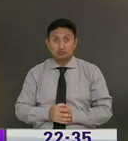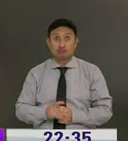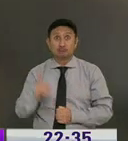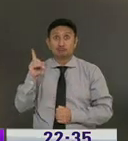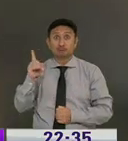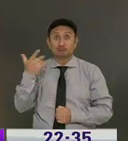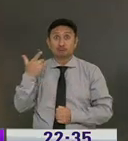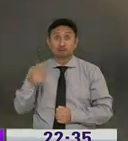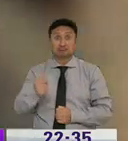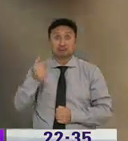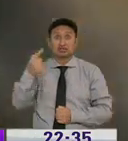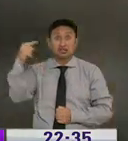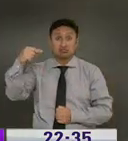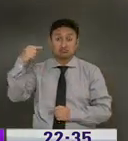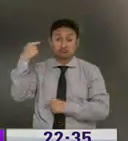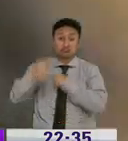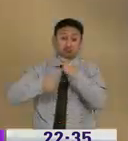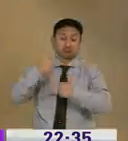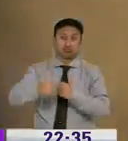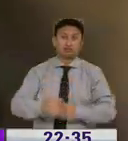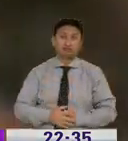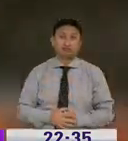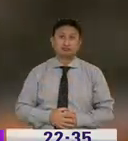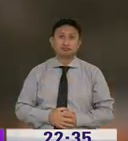poco les caen las piedras.